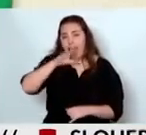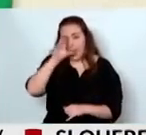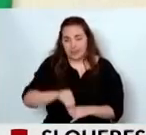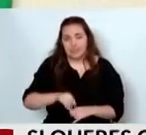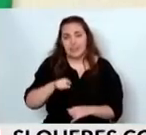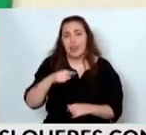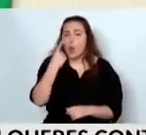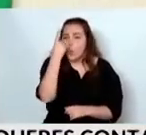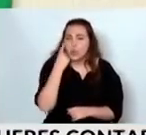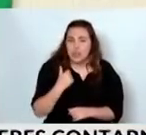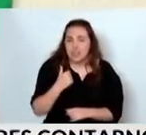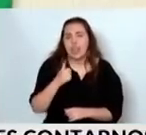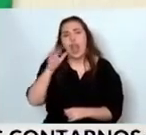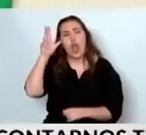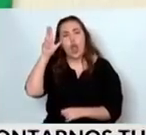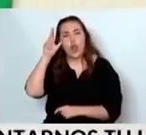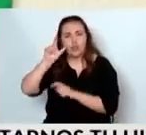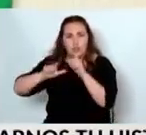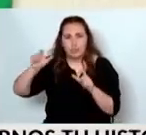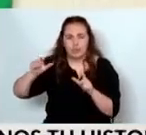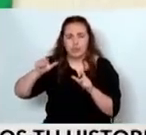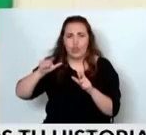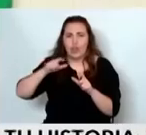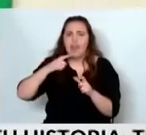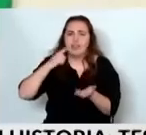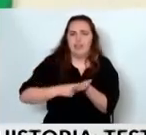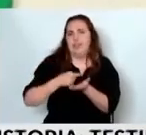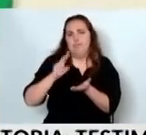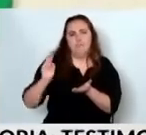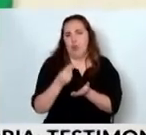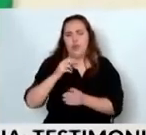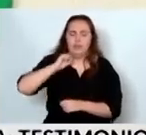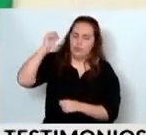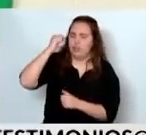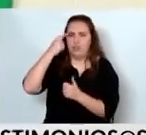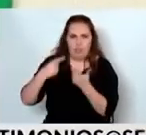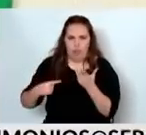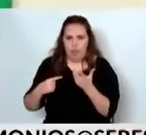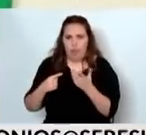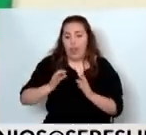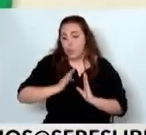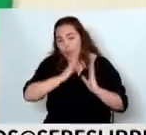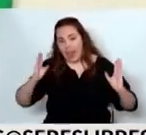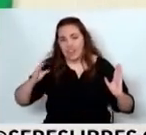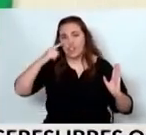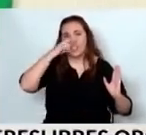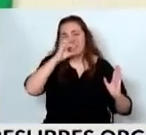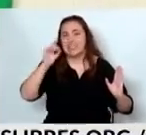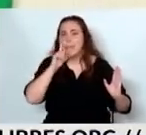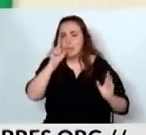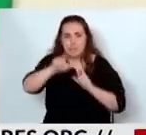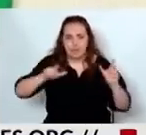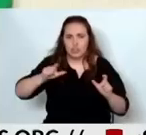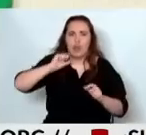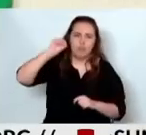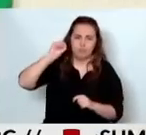de 8 por día, el número da eso, en el mundo por año se suicidan 700.000